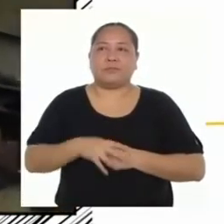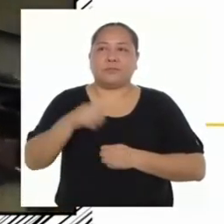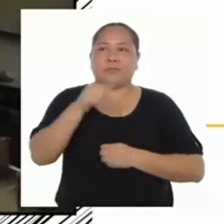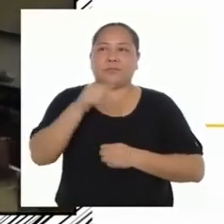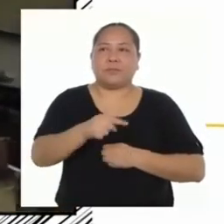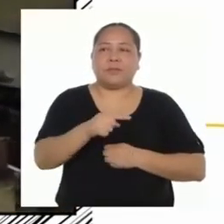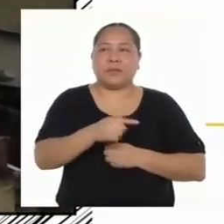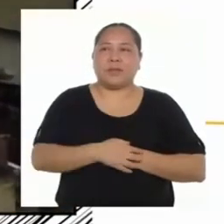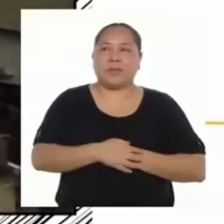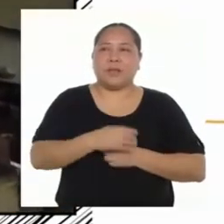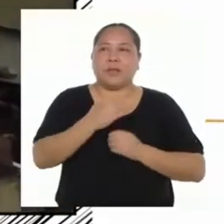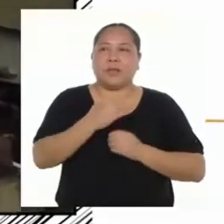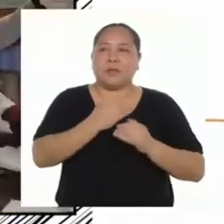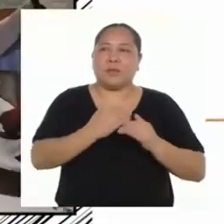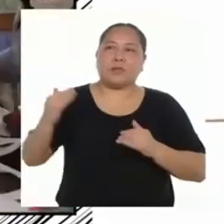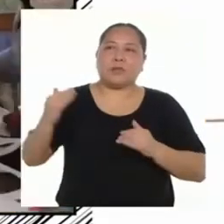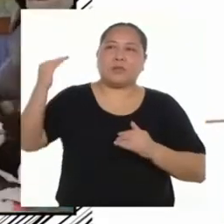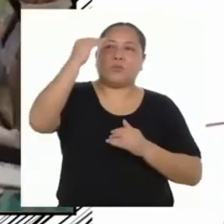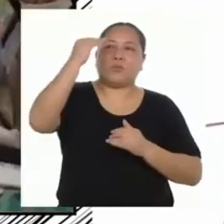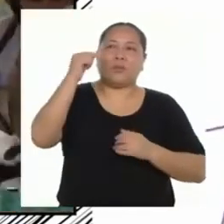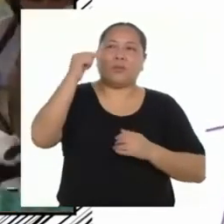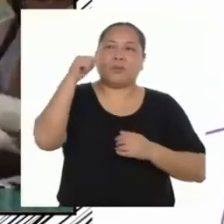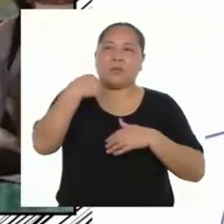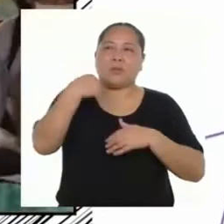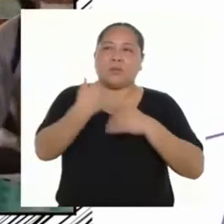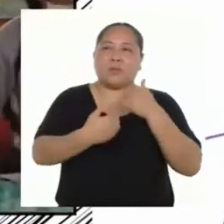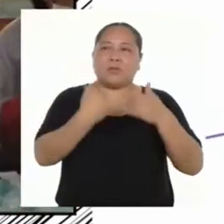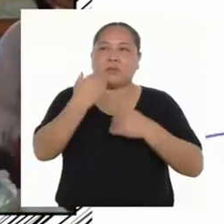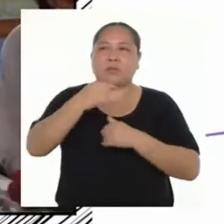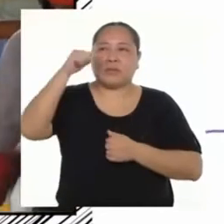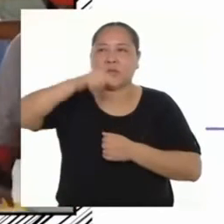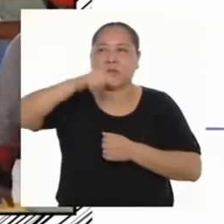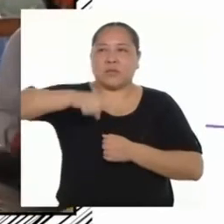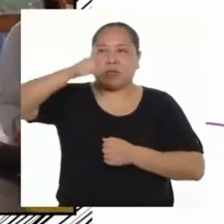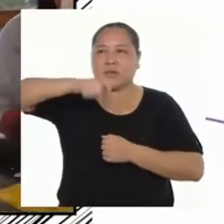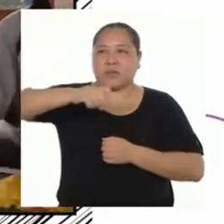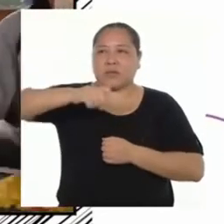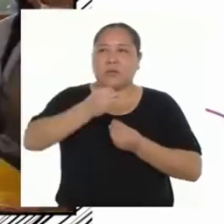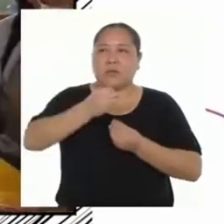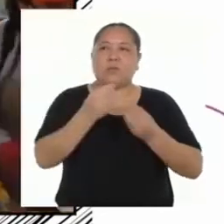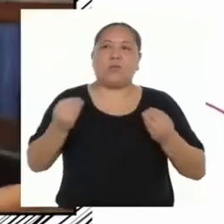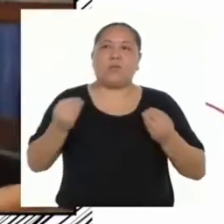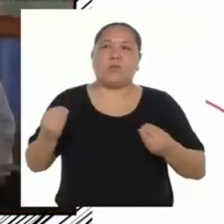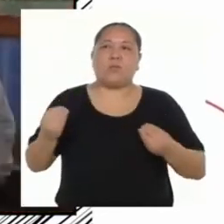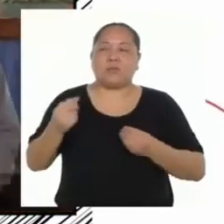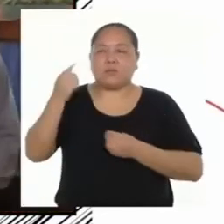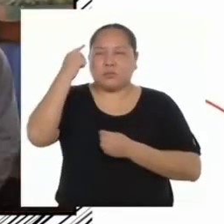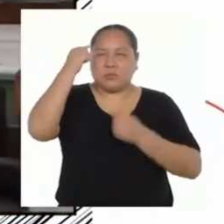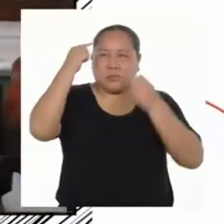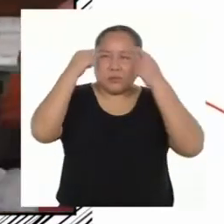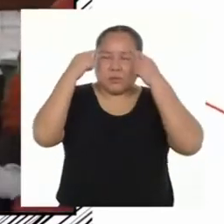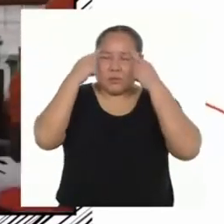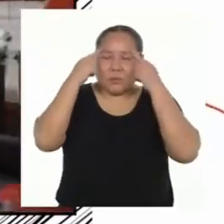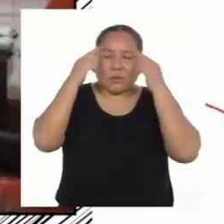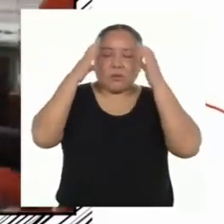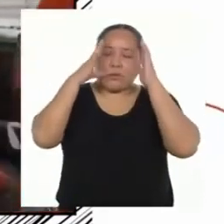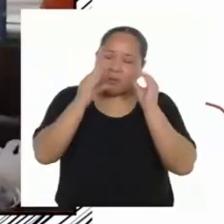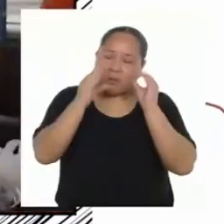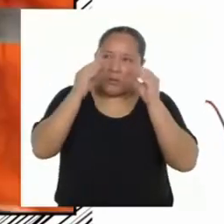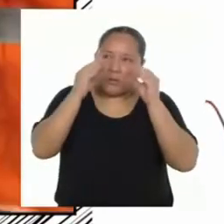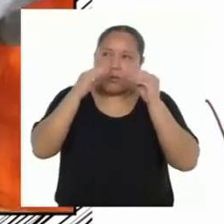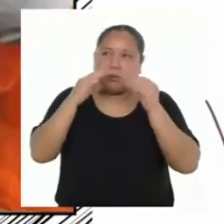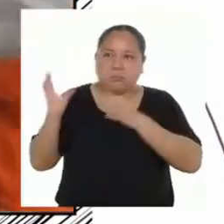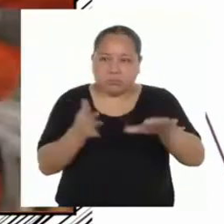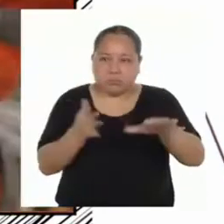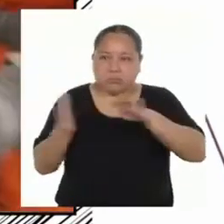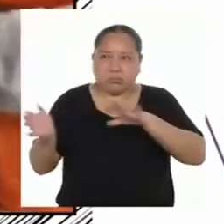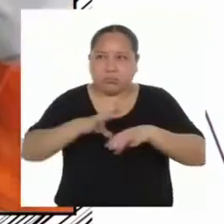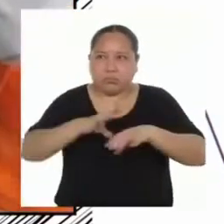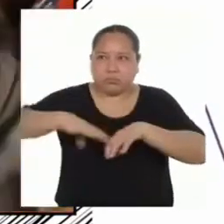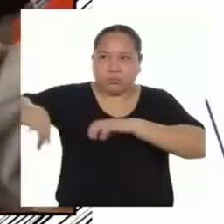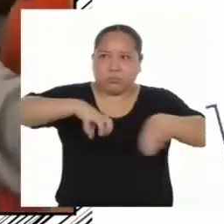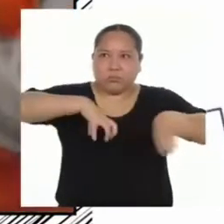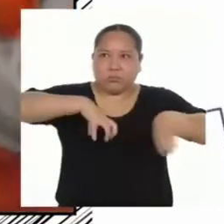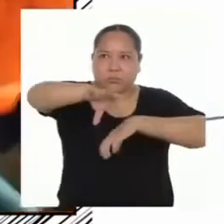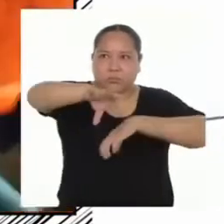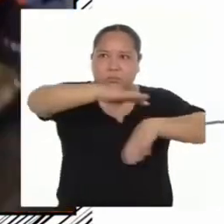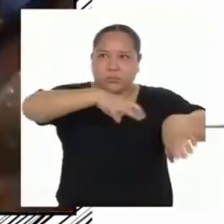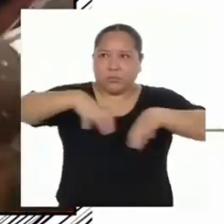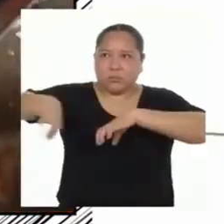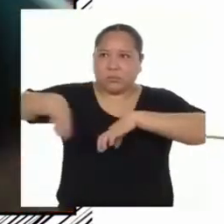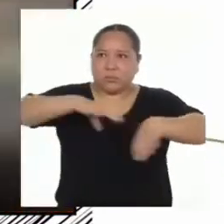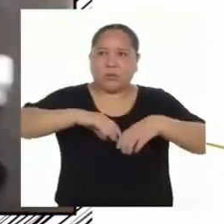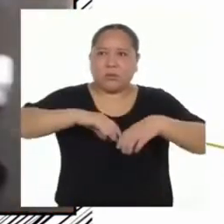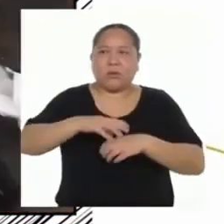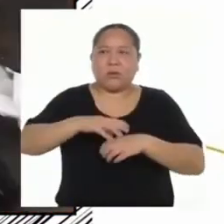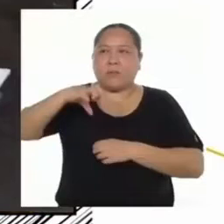Esta es la famosa parte superior del proceso. En este lugar se necesita alta concentración, mucha agilidad mental. No te puedes dormir, los objetos llegan rápidamente y las personas lo van